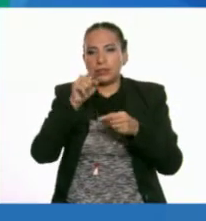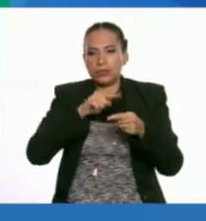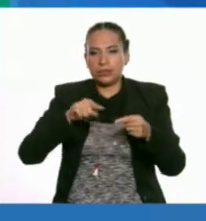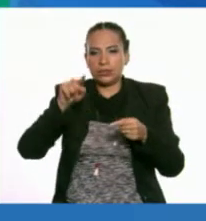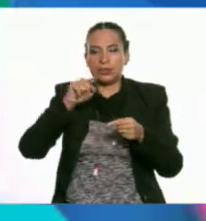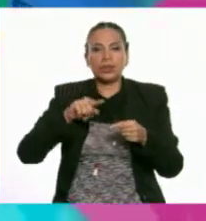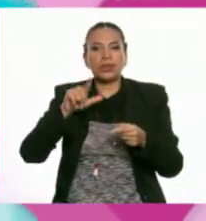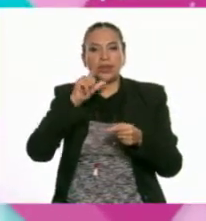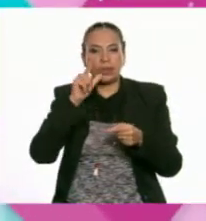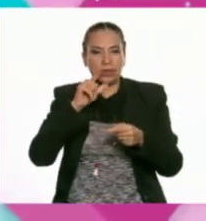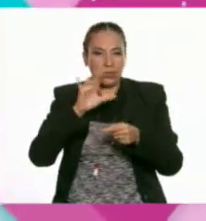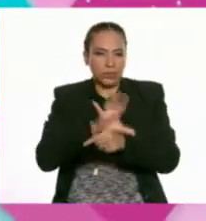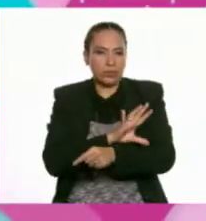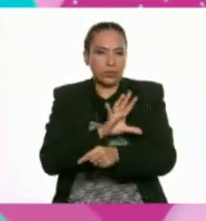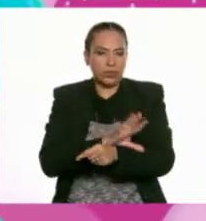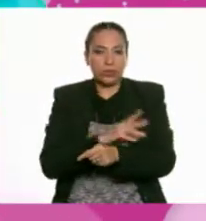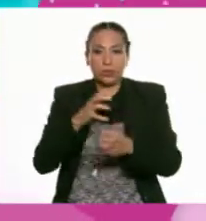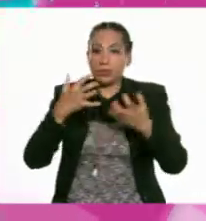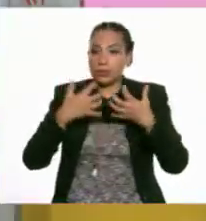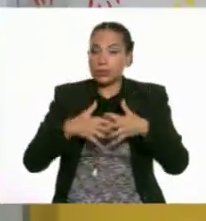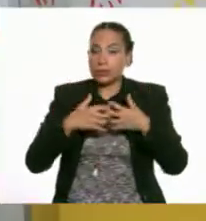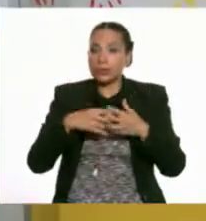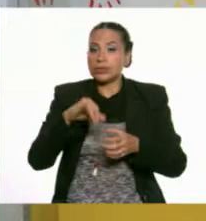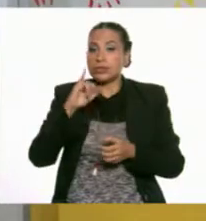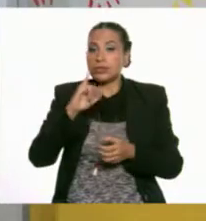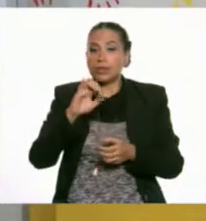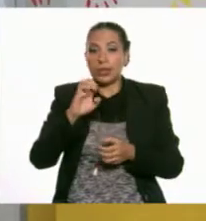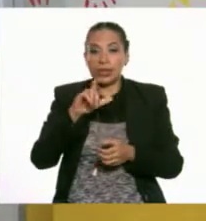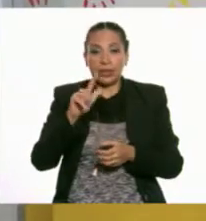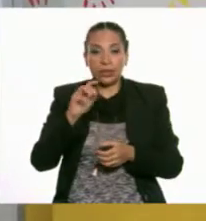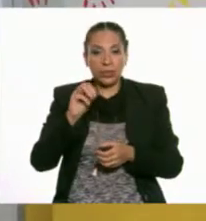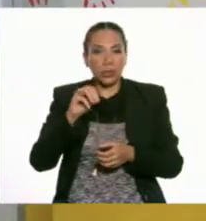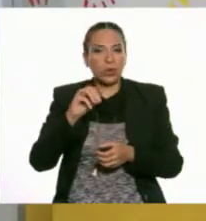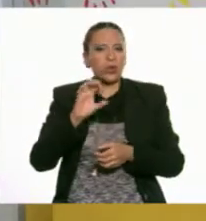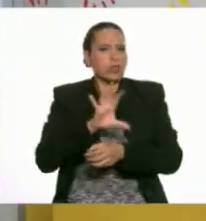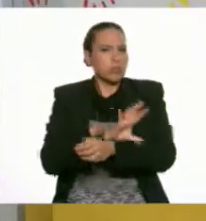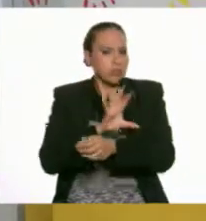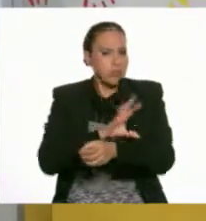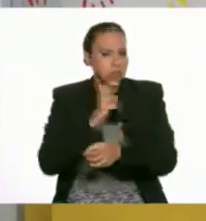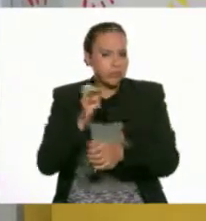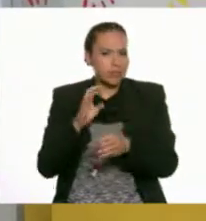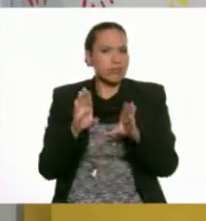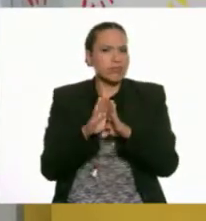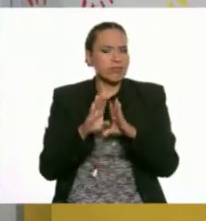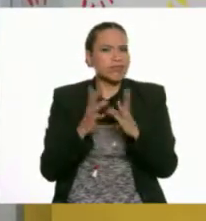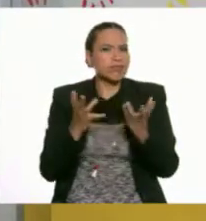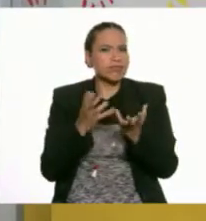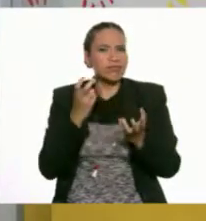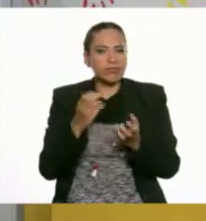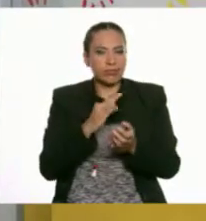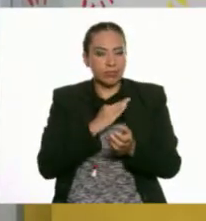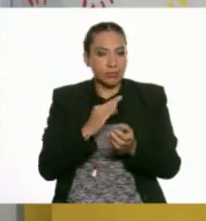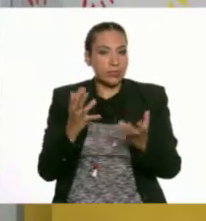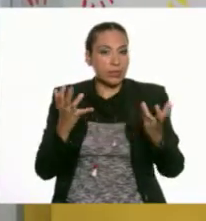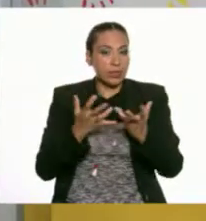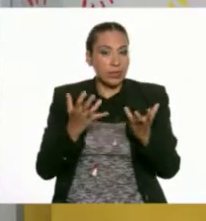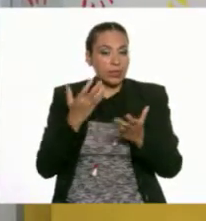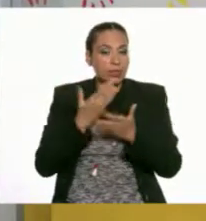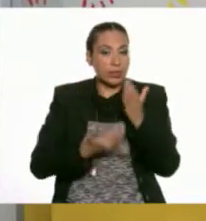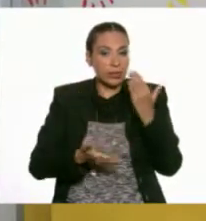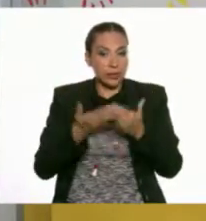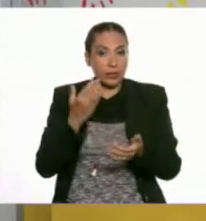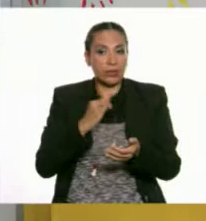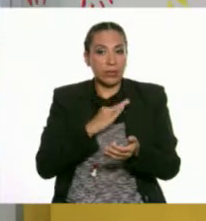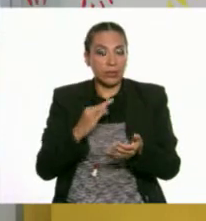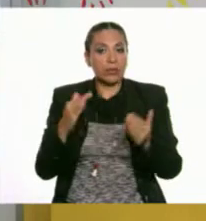electricidad. Pero un motor de electroimanes que funcione por electroimanes, Alexia, ¿cómo se hará? ¿Lo podrán hacer?